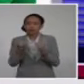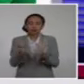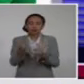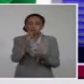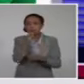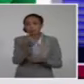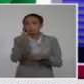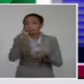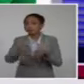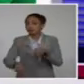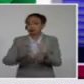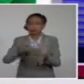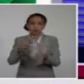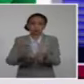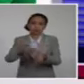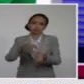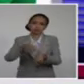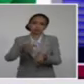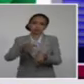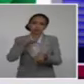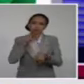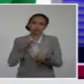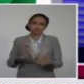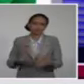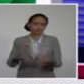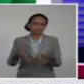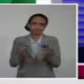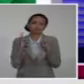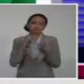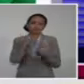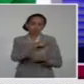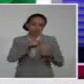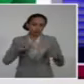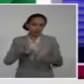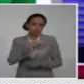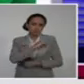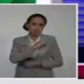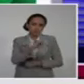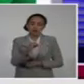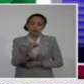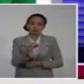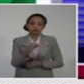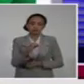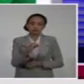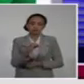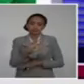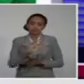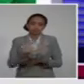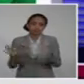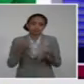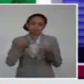determinado pues hace una parada cardíaca de la cual no pudo